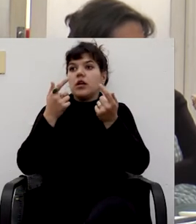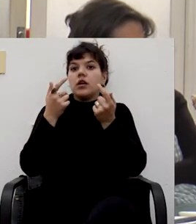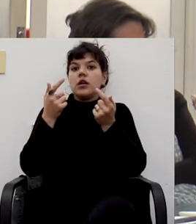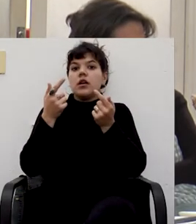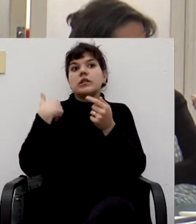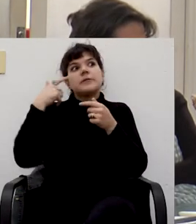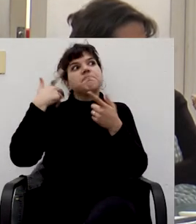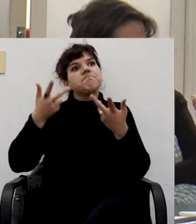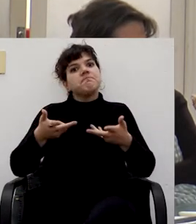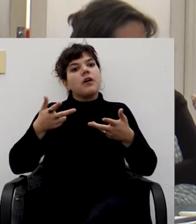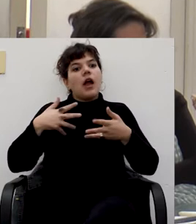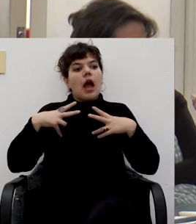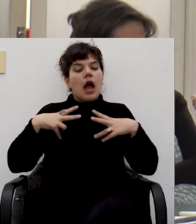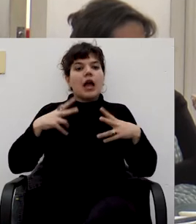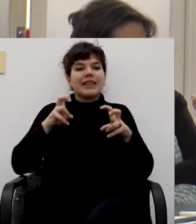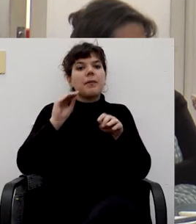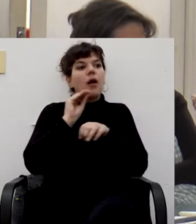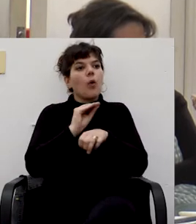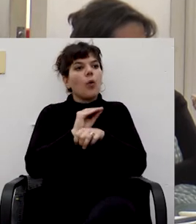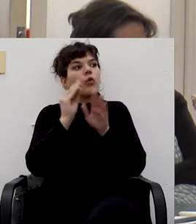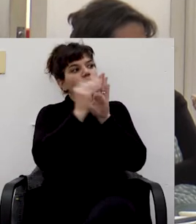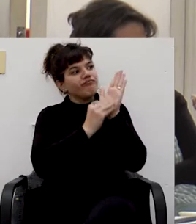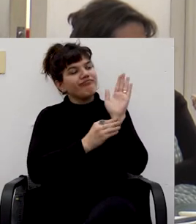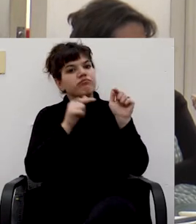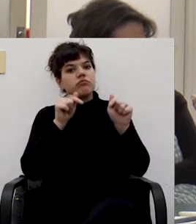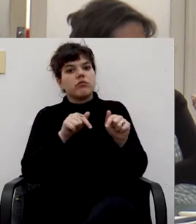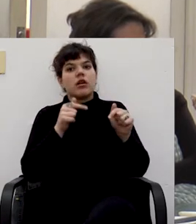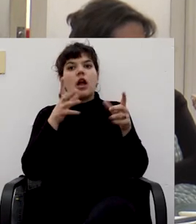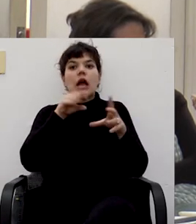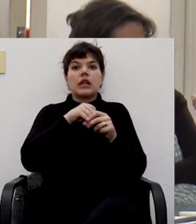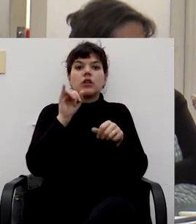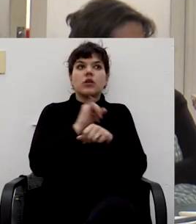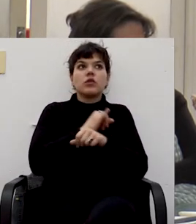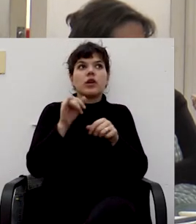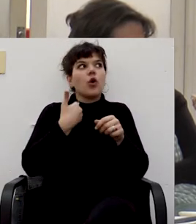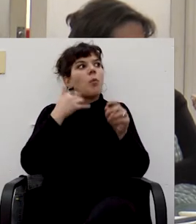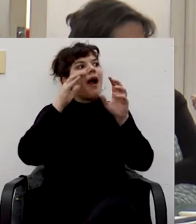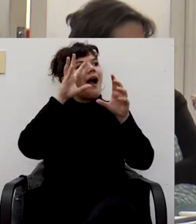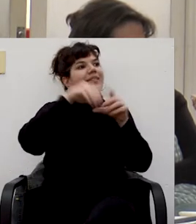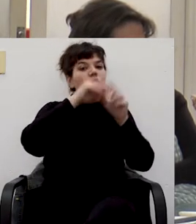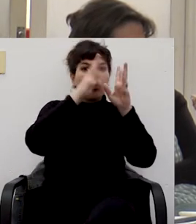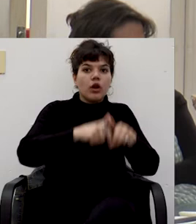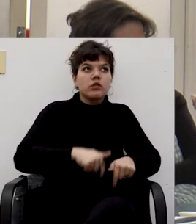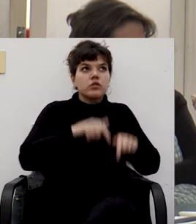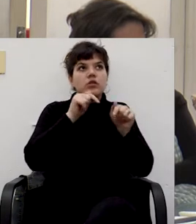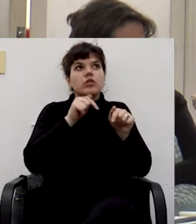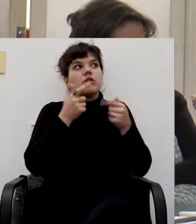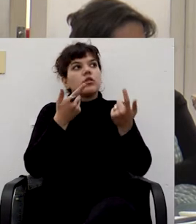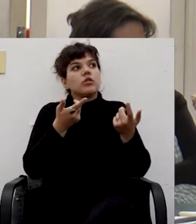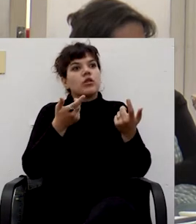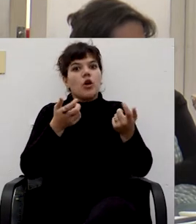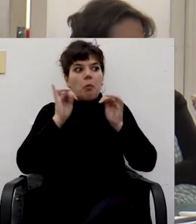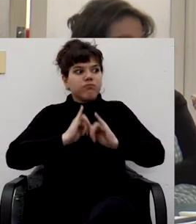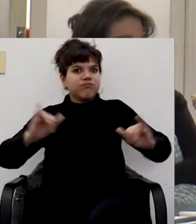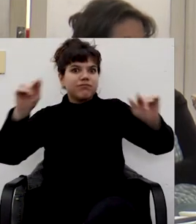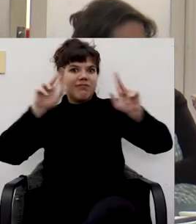la cultura, ¿no? Esta forma de cómo nos relacionamos, por ejemplo, dentro de la organización, uno va como está promoviendo el